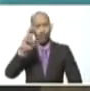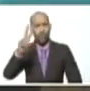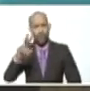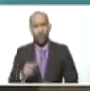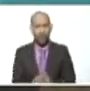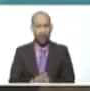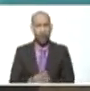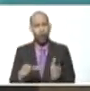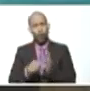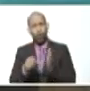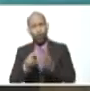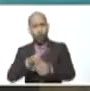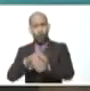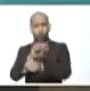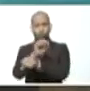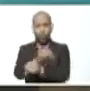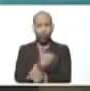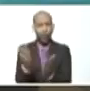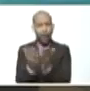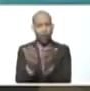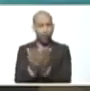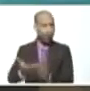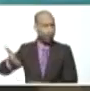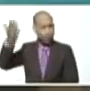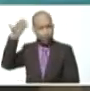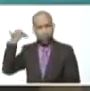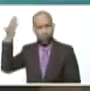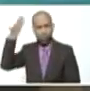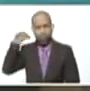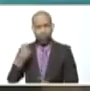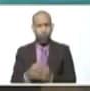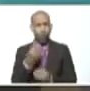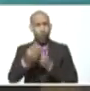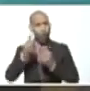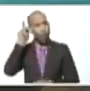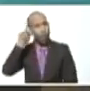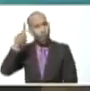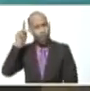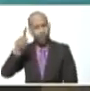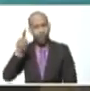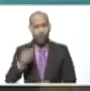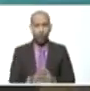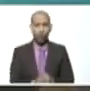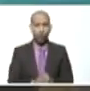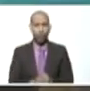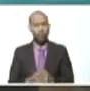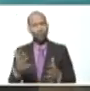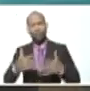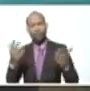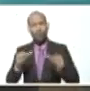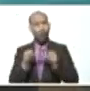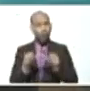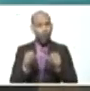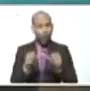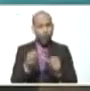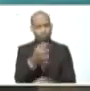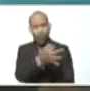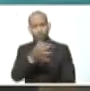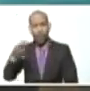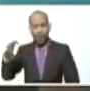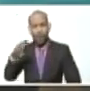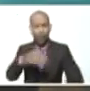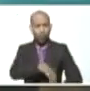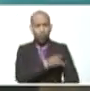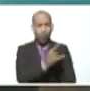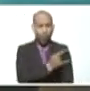en donde el Beato José Gregorio estudió y ejerció como docente, para que, siguiendo la excelencia académica